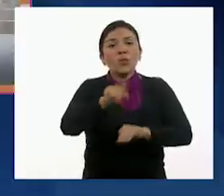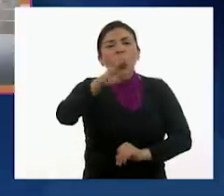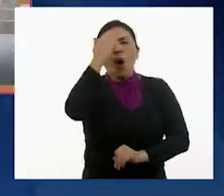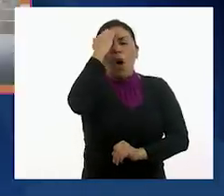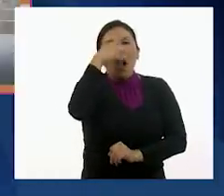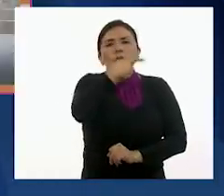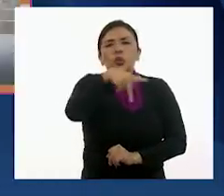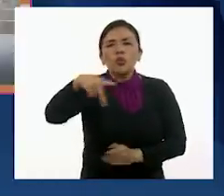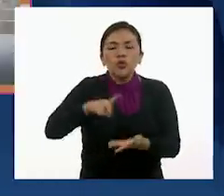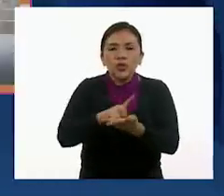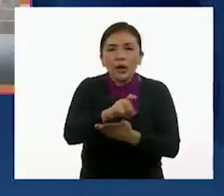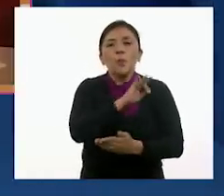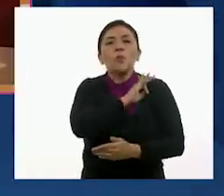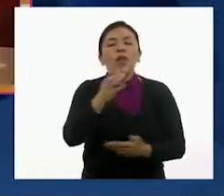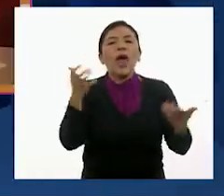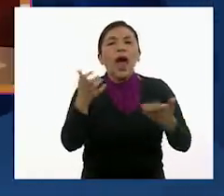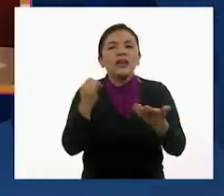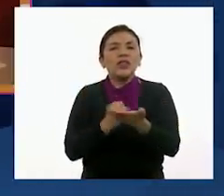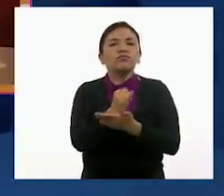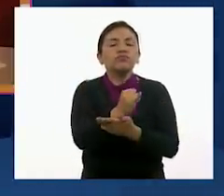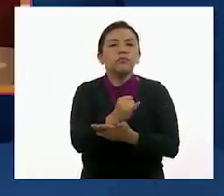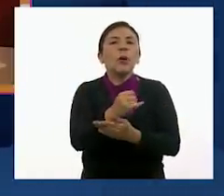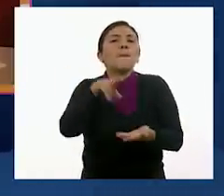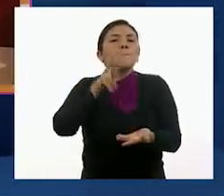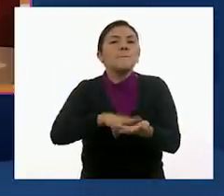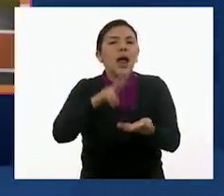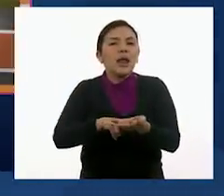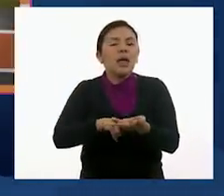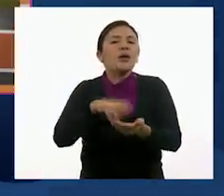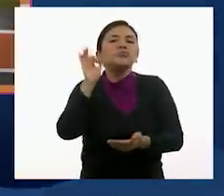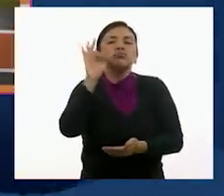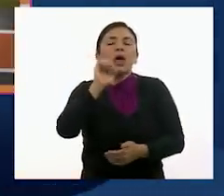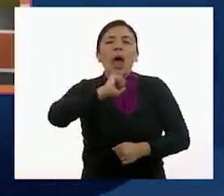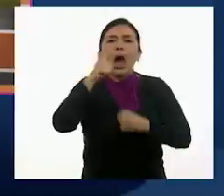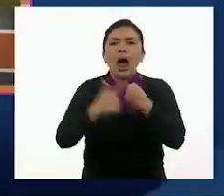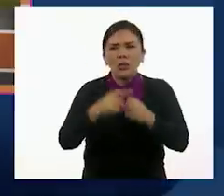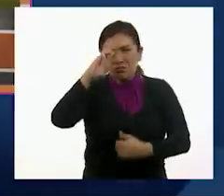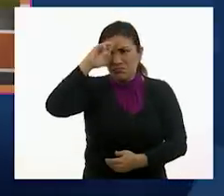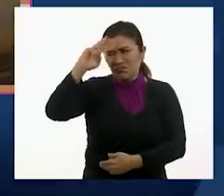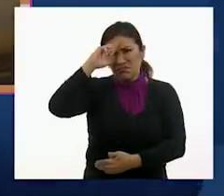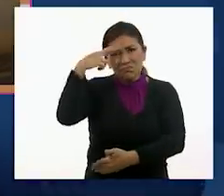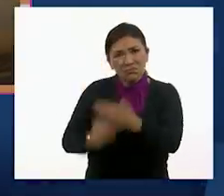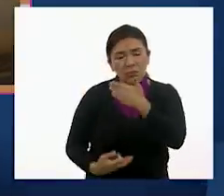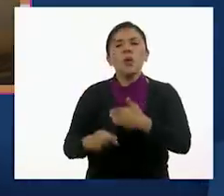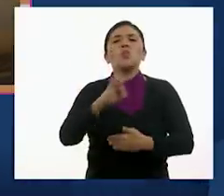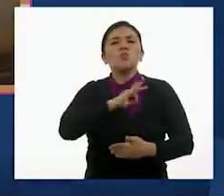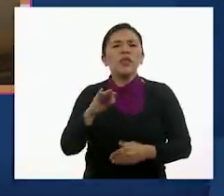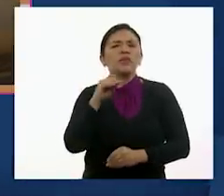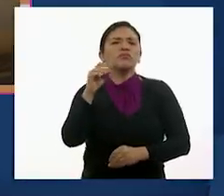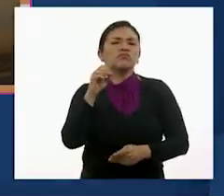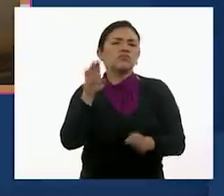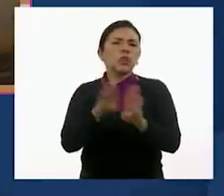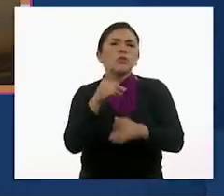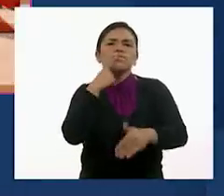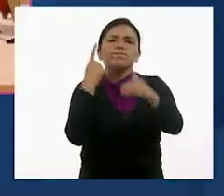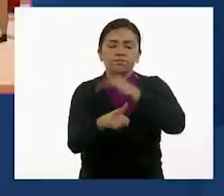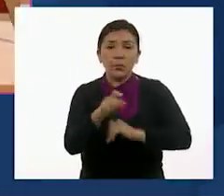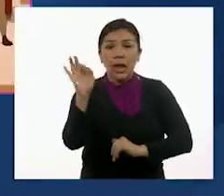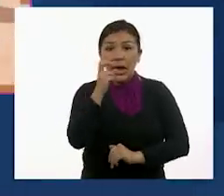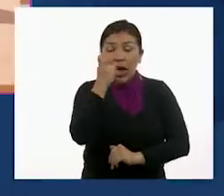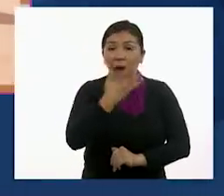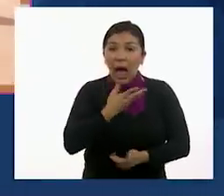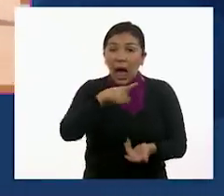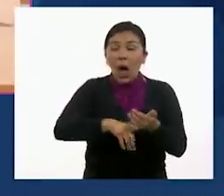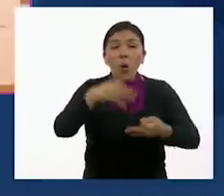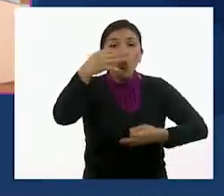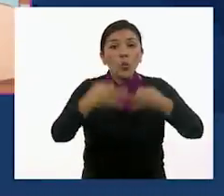conozcas tus derechos para poder ejercerlos y hacerlos valer en caso de que no se respeten. El acceso a la justicia es el